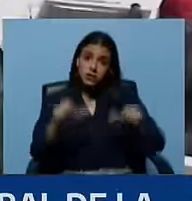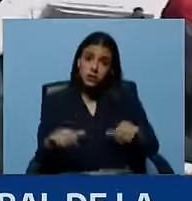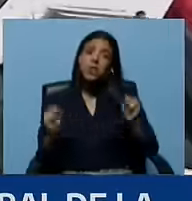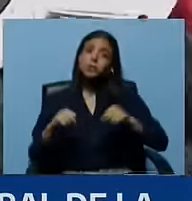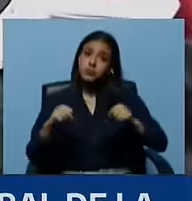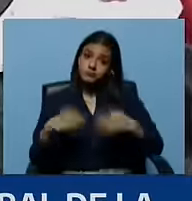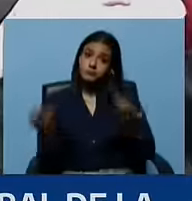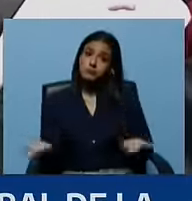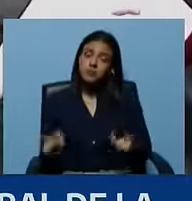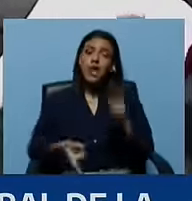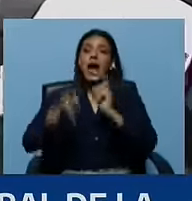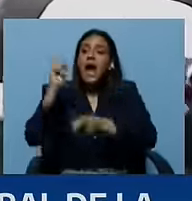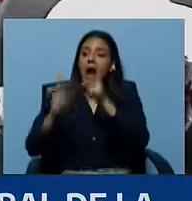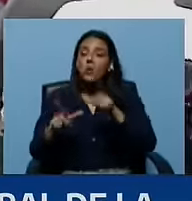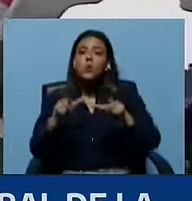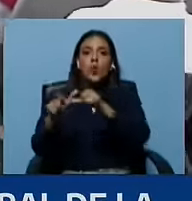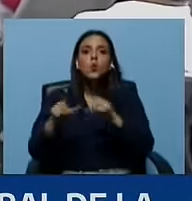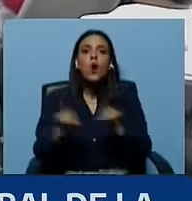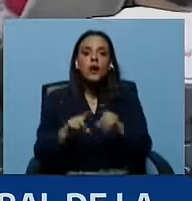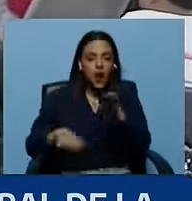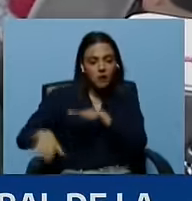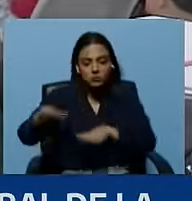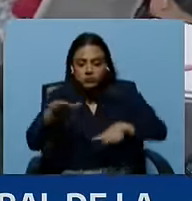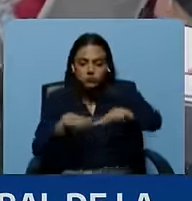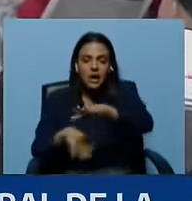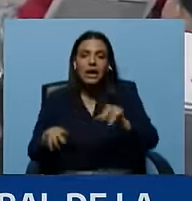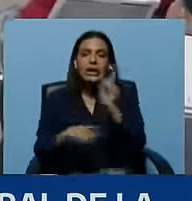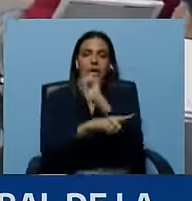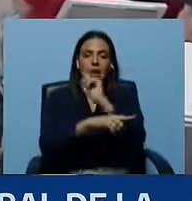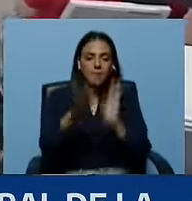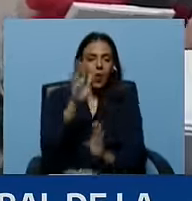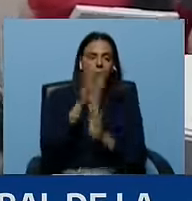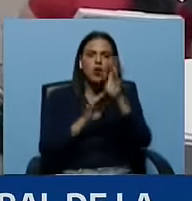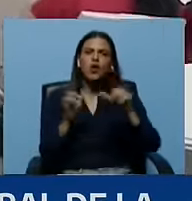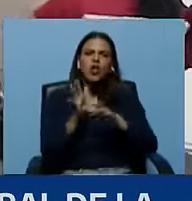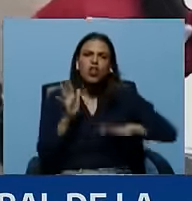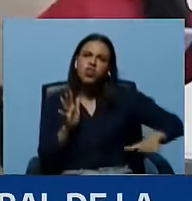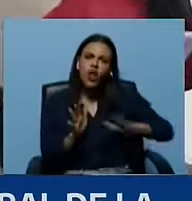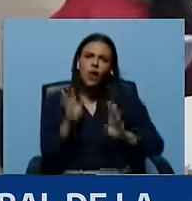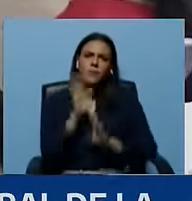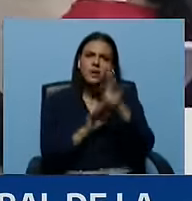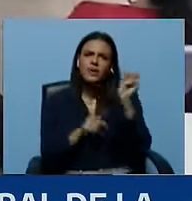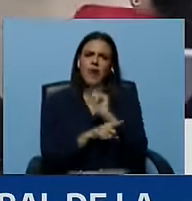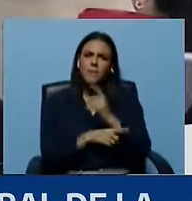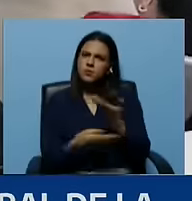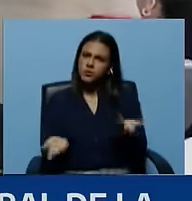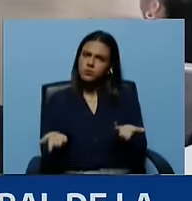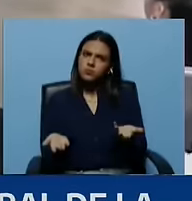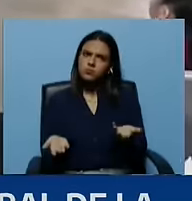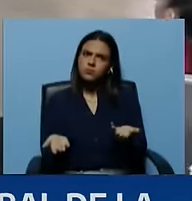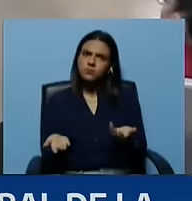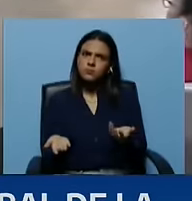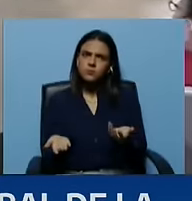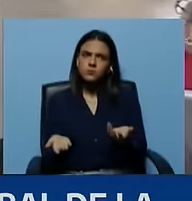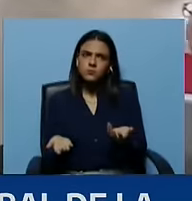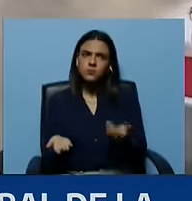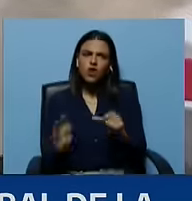En algunos lugares avanzará más rápido. ¿Dónde avanzará más rápido, compañero?